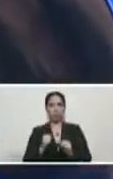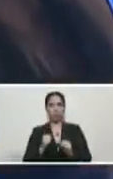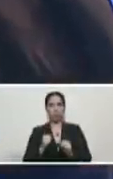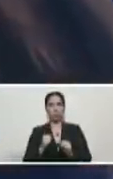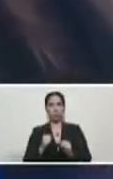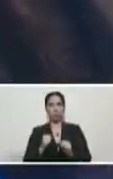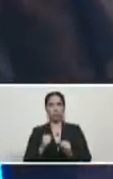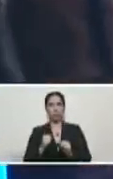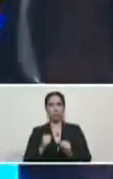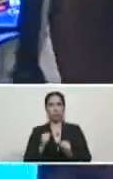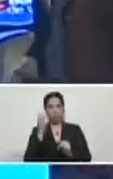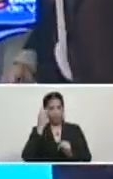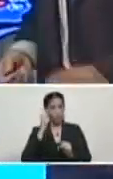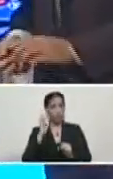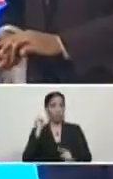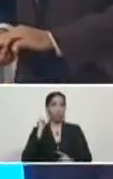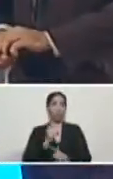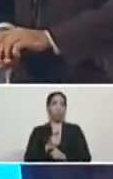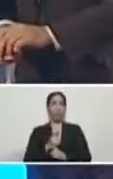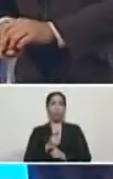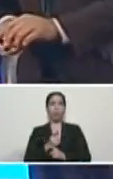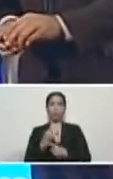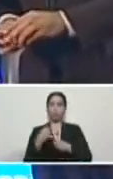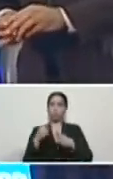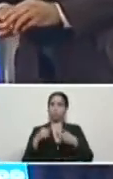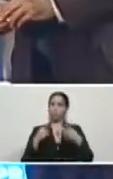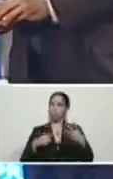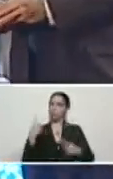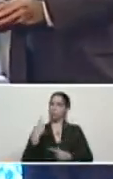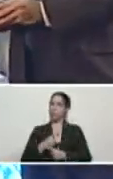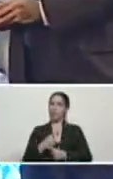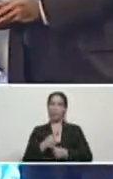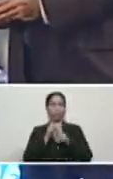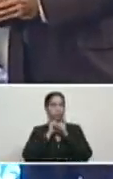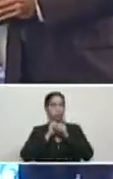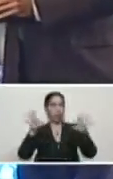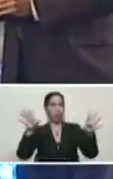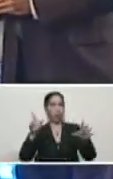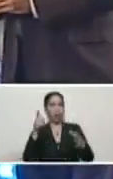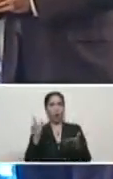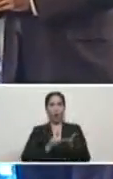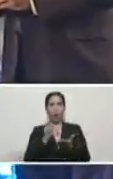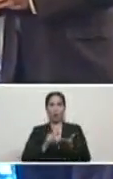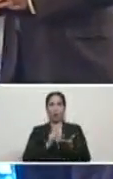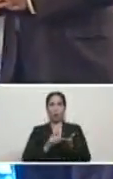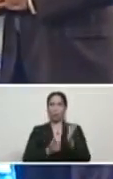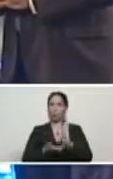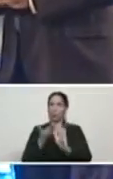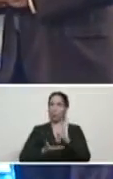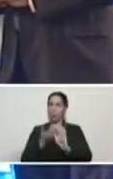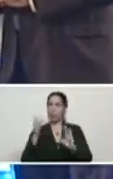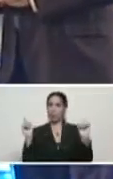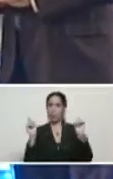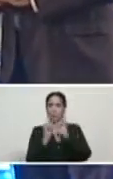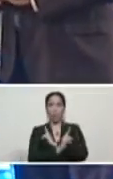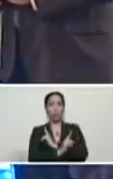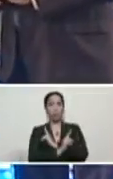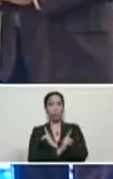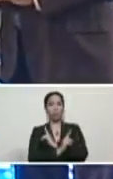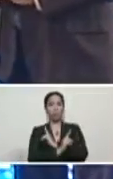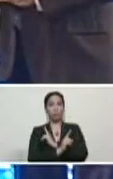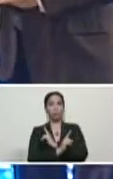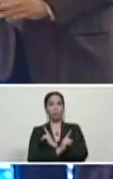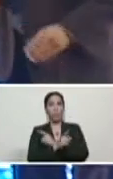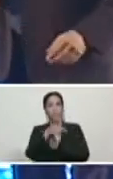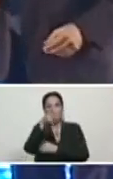que creo que debe correr por distintas vías, debe correr como libro, y quién sabe, convertirse en documental, para